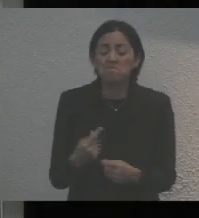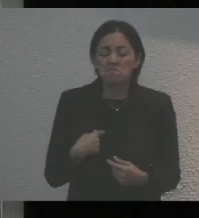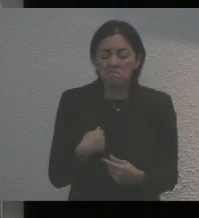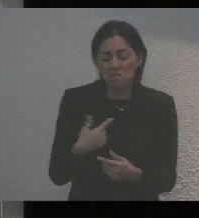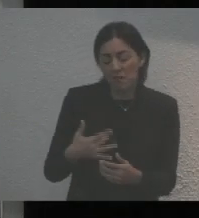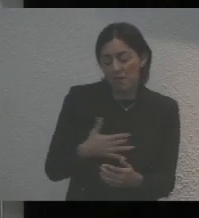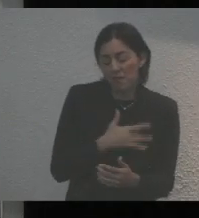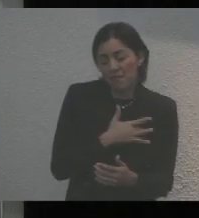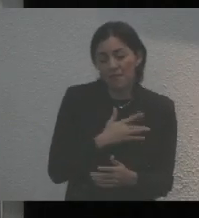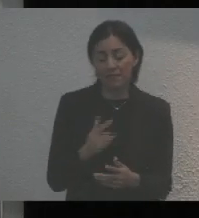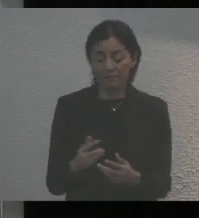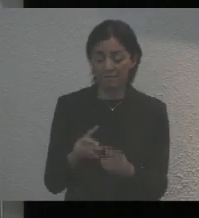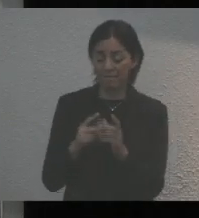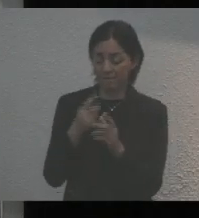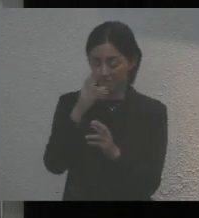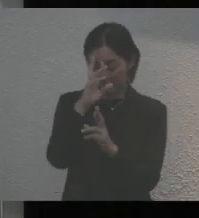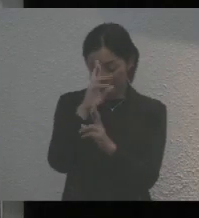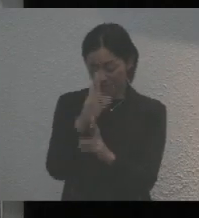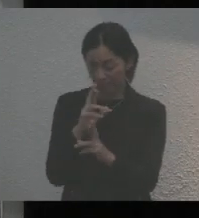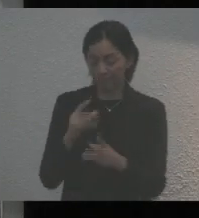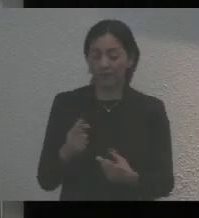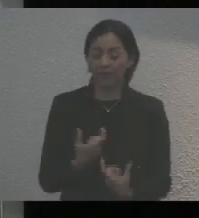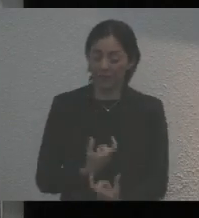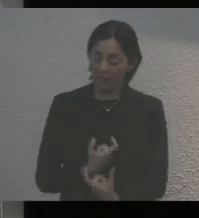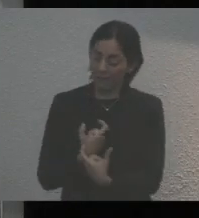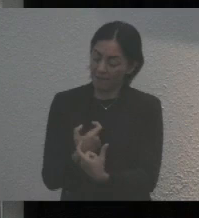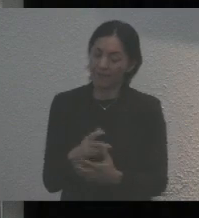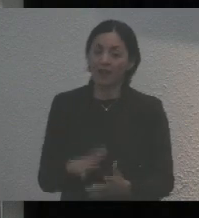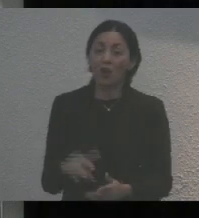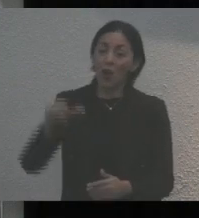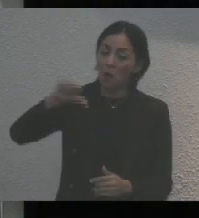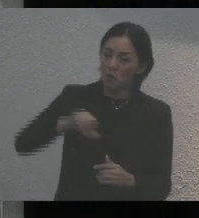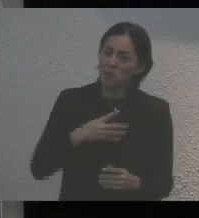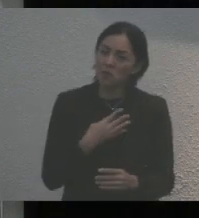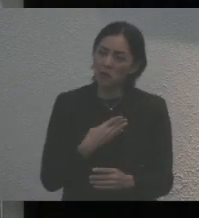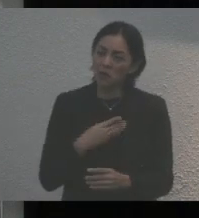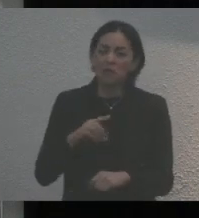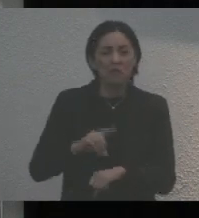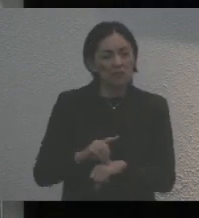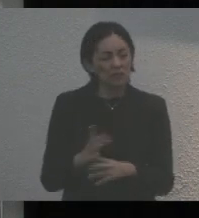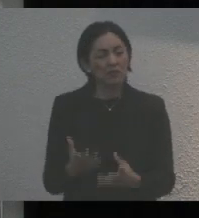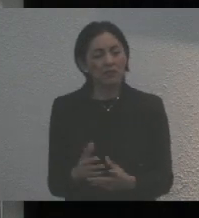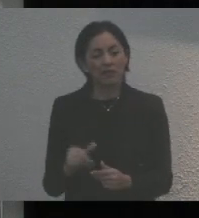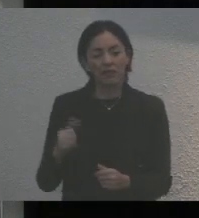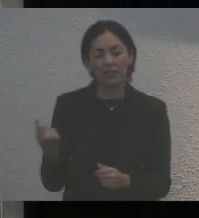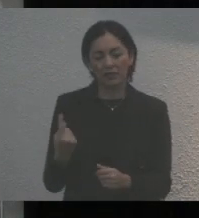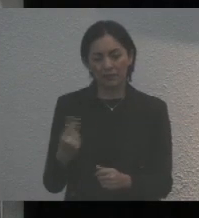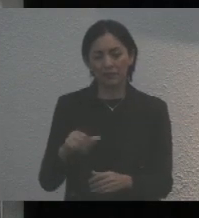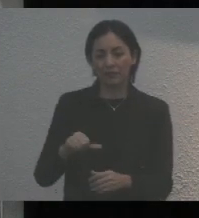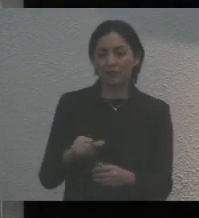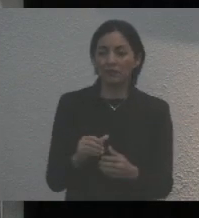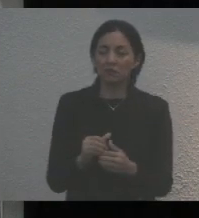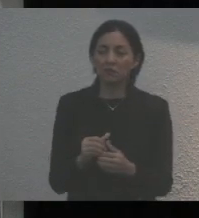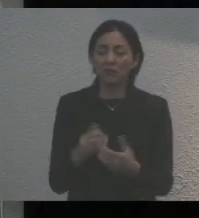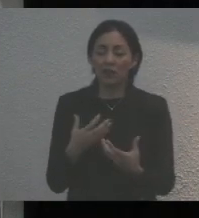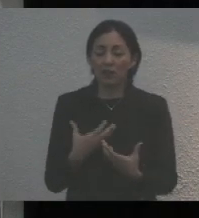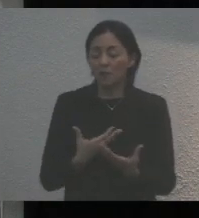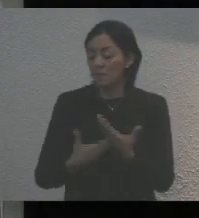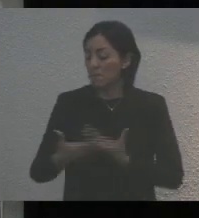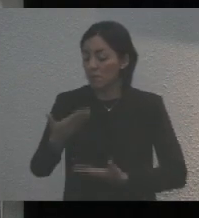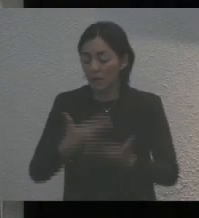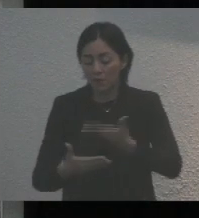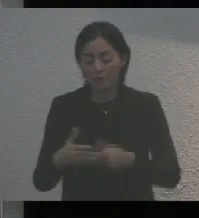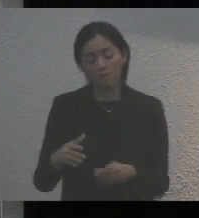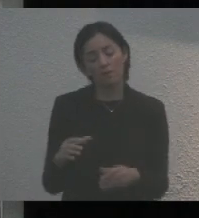al recibir este reconocimiento. Y hoy les puedo decir, y estoy seguro que también comparto este sentimiento con